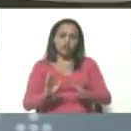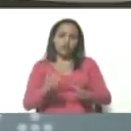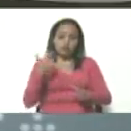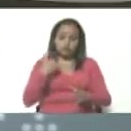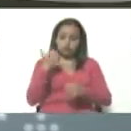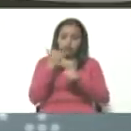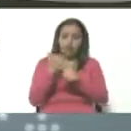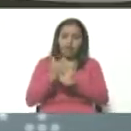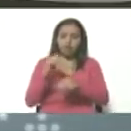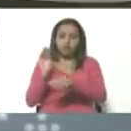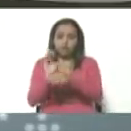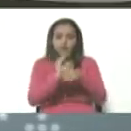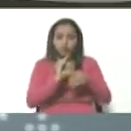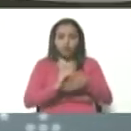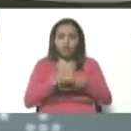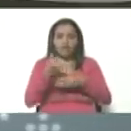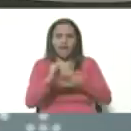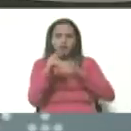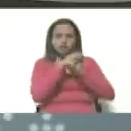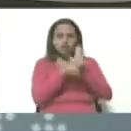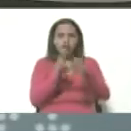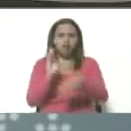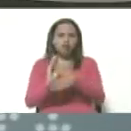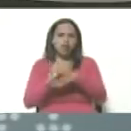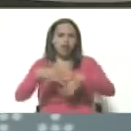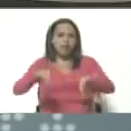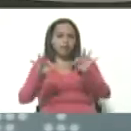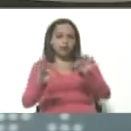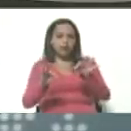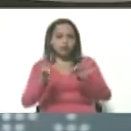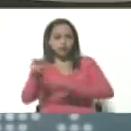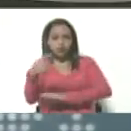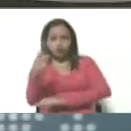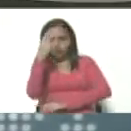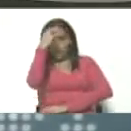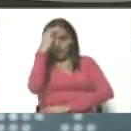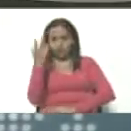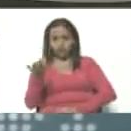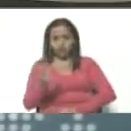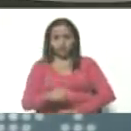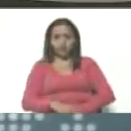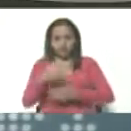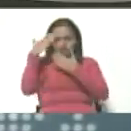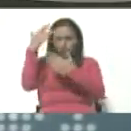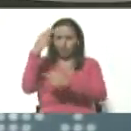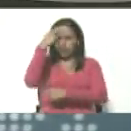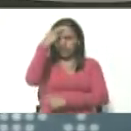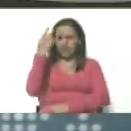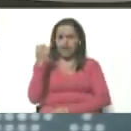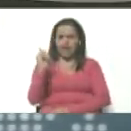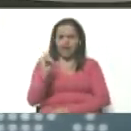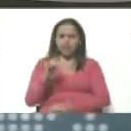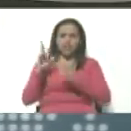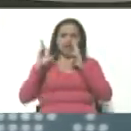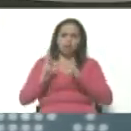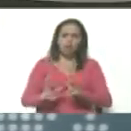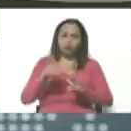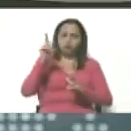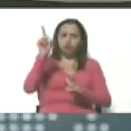trabajadora se cuida, y hay los protocolos de cuidado, ¿verdad, Tarek? Mi saludo a Taret, que está en